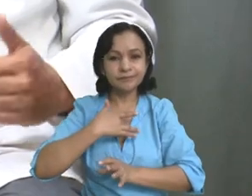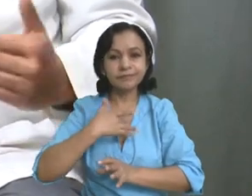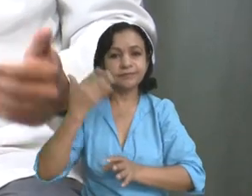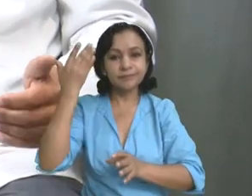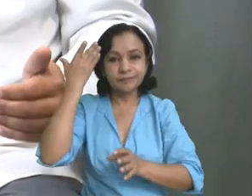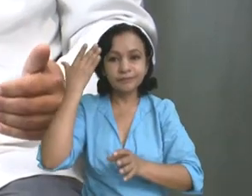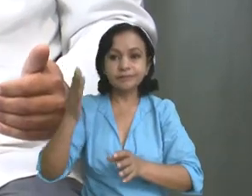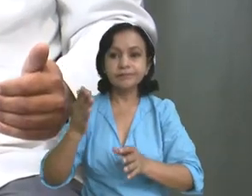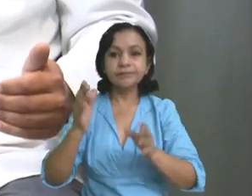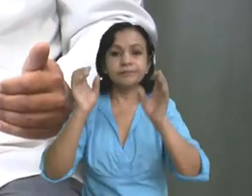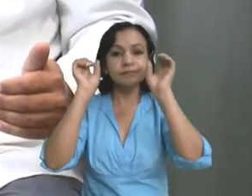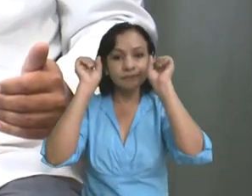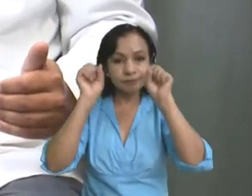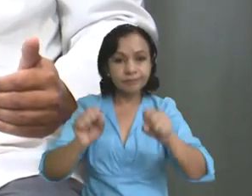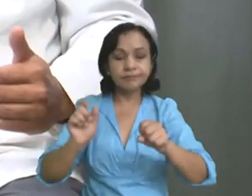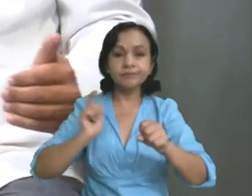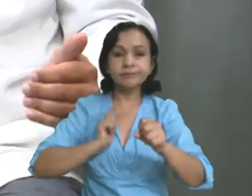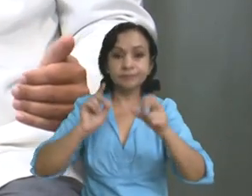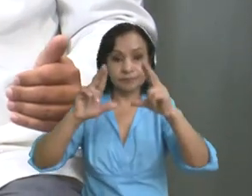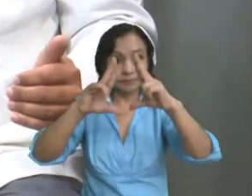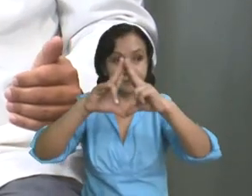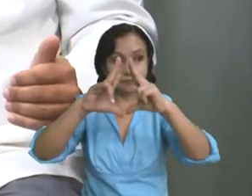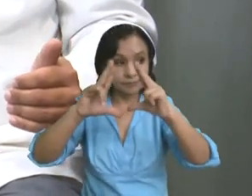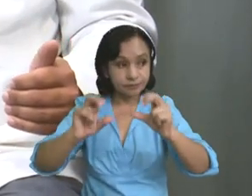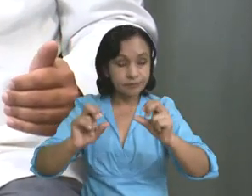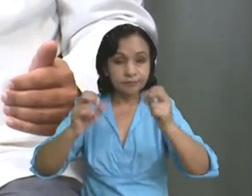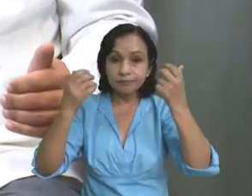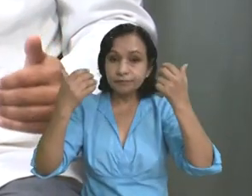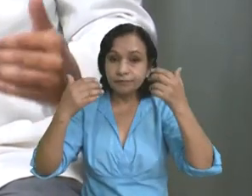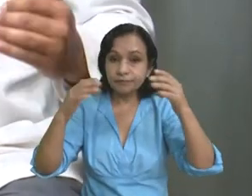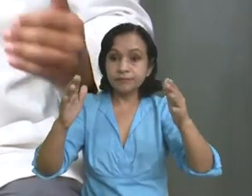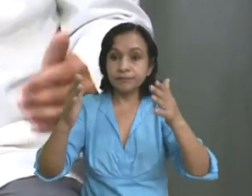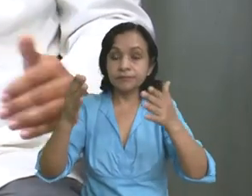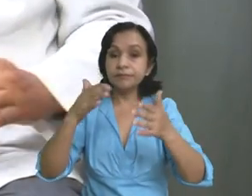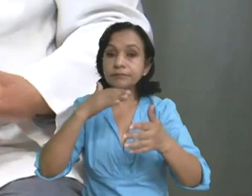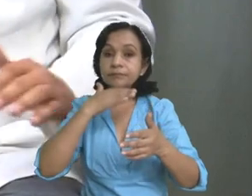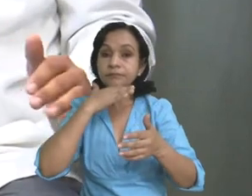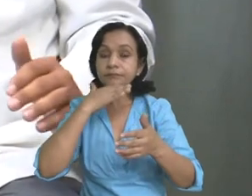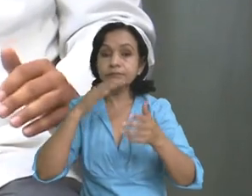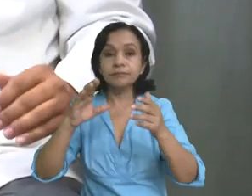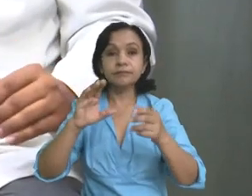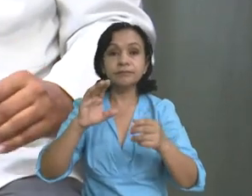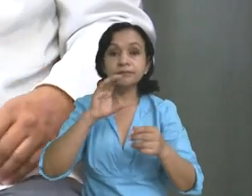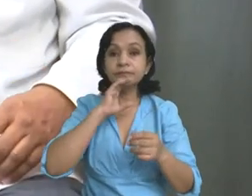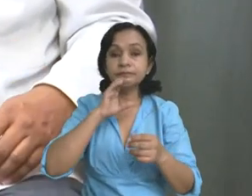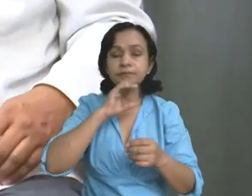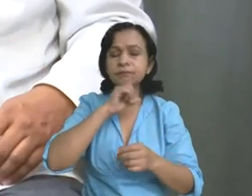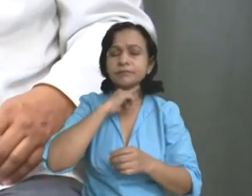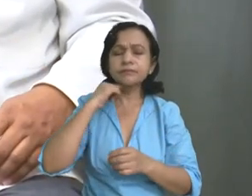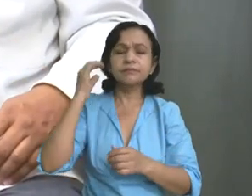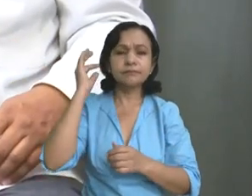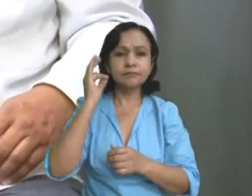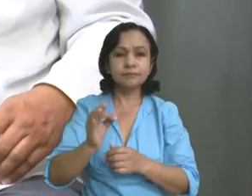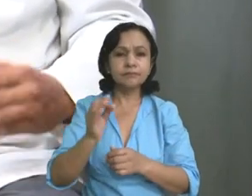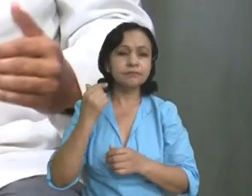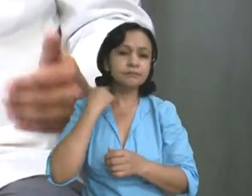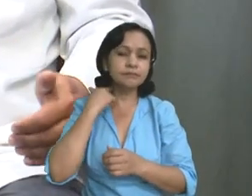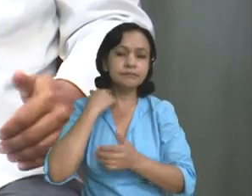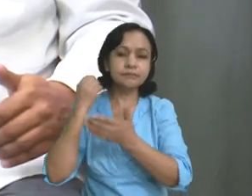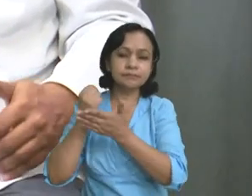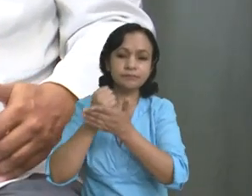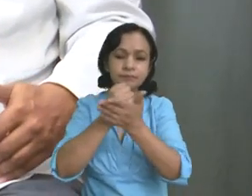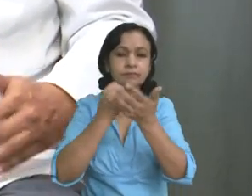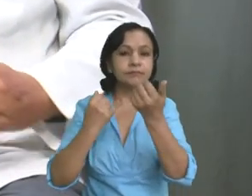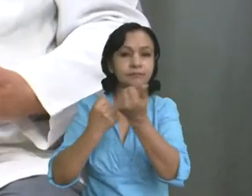sabemos que podemos contar con Nicaragua para cualquier situación que tengamos nosotros en Cuba. Estamos convencidos que vamos a tener siempre el apoyo, como